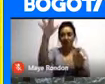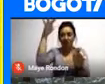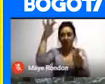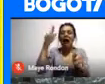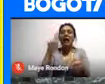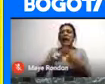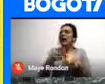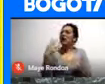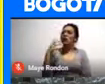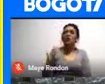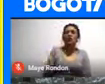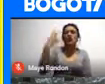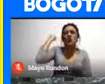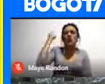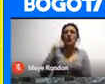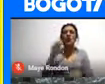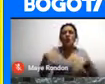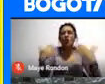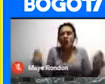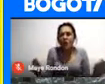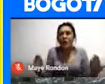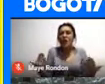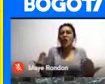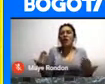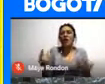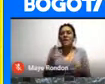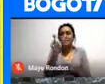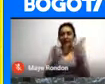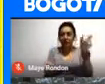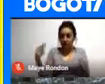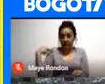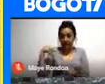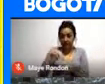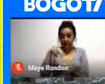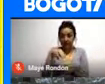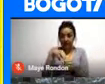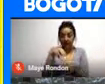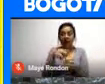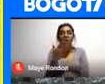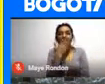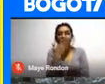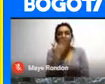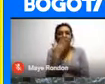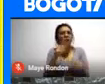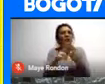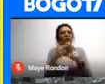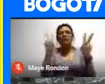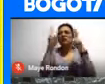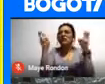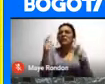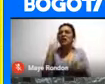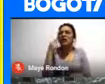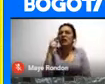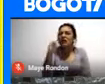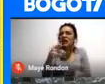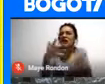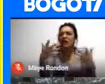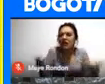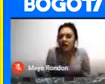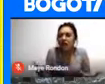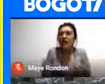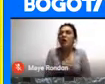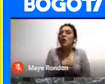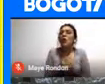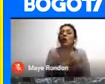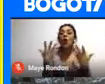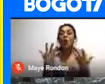Anteriormente O como Los antiguos pobladores Hablaban un poco De ese O más